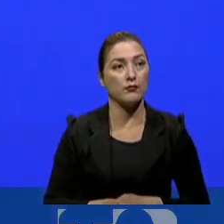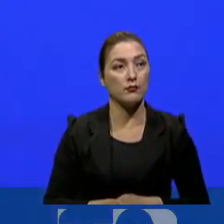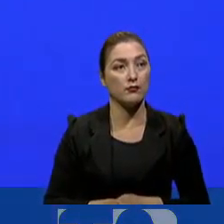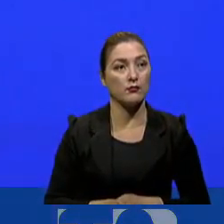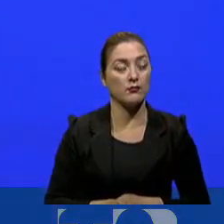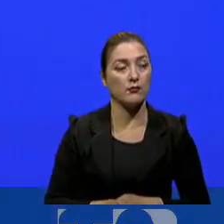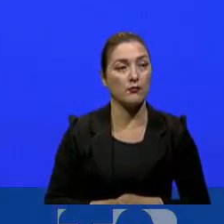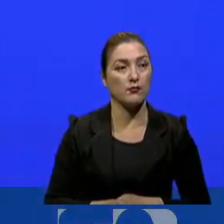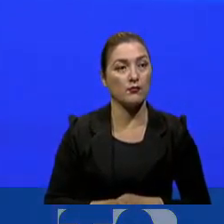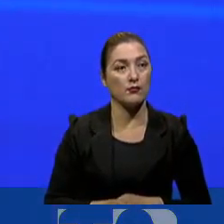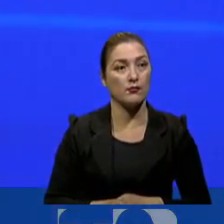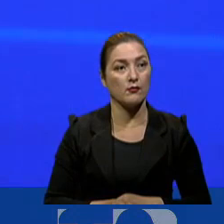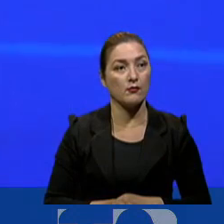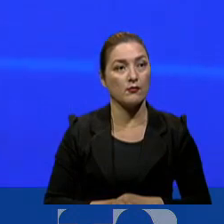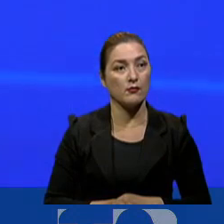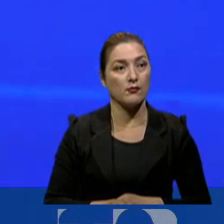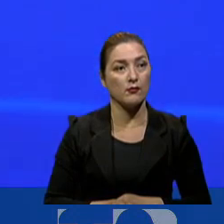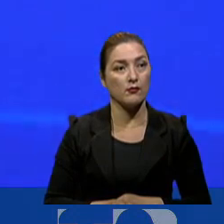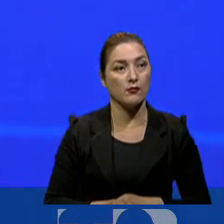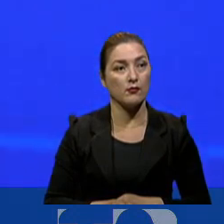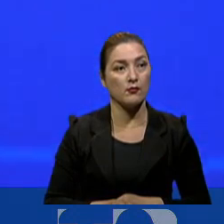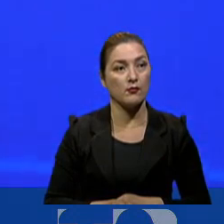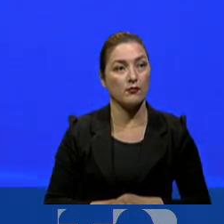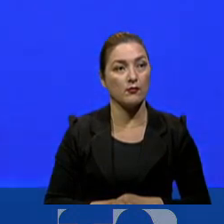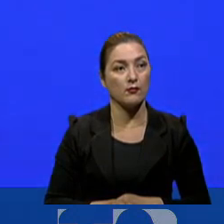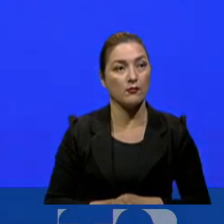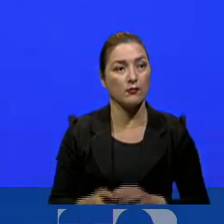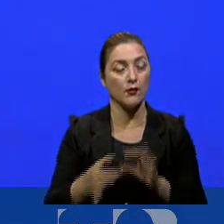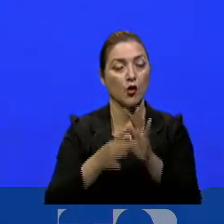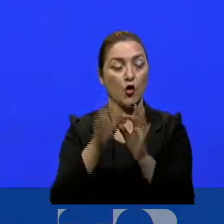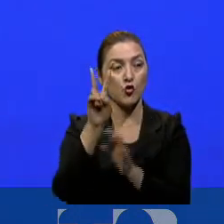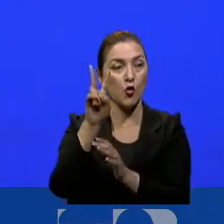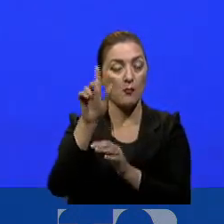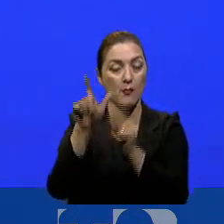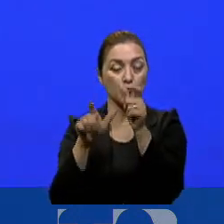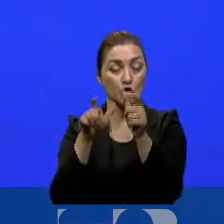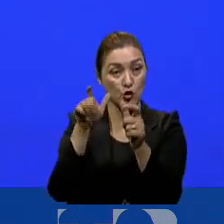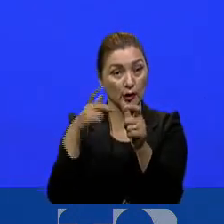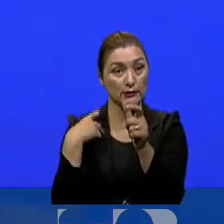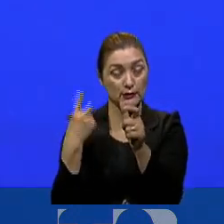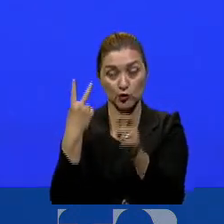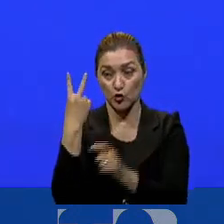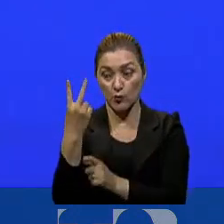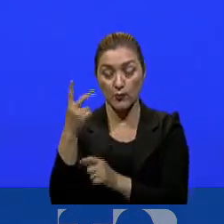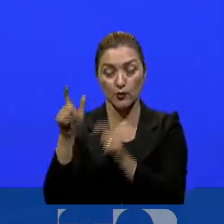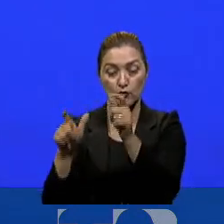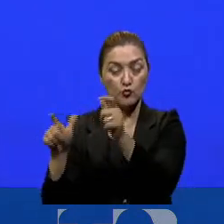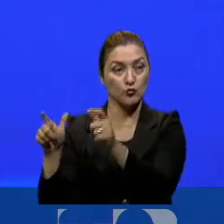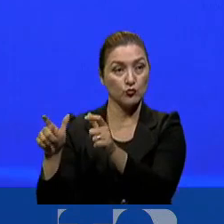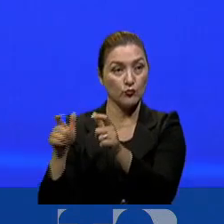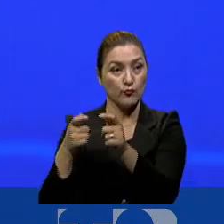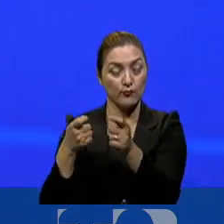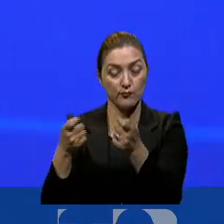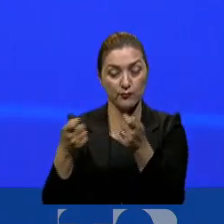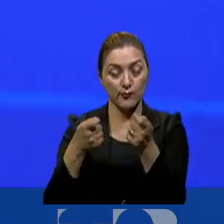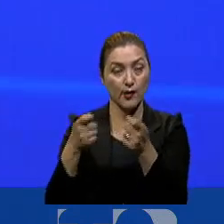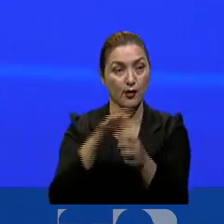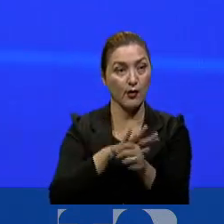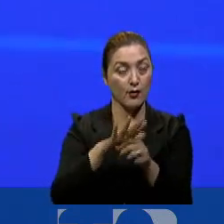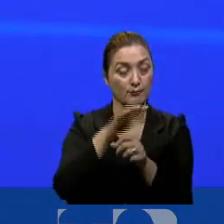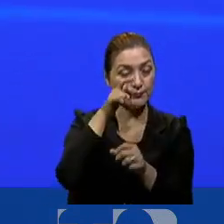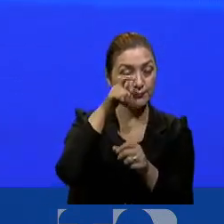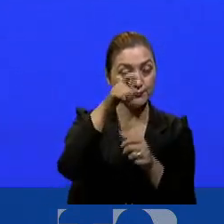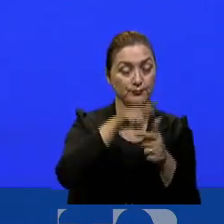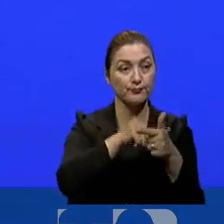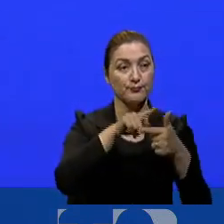las que se manejan frente a dos personas que tienen que dirigir en cada uno de sus ámbitos. La Fiscalía